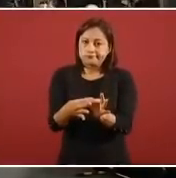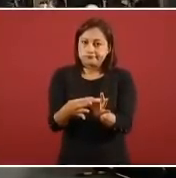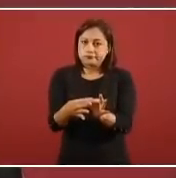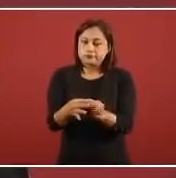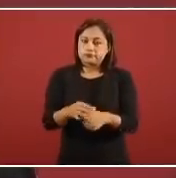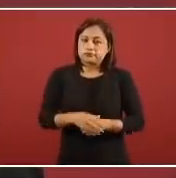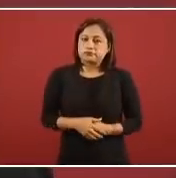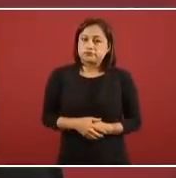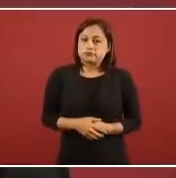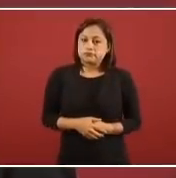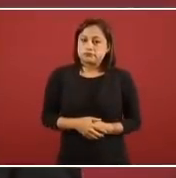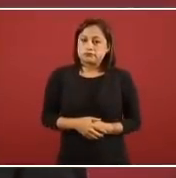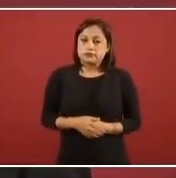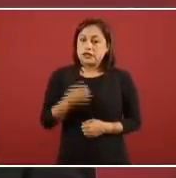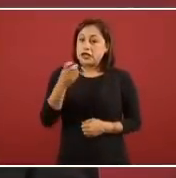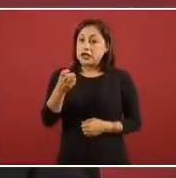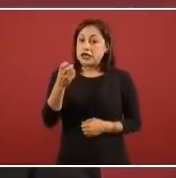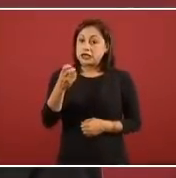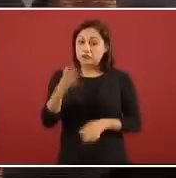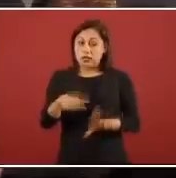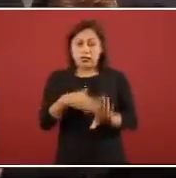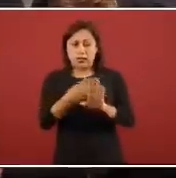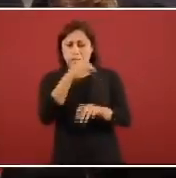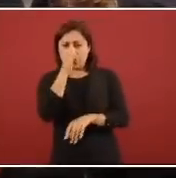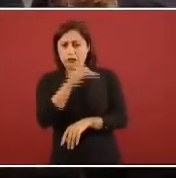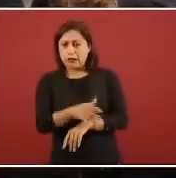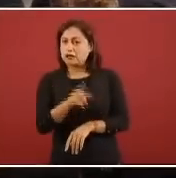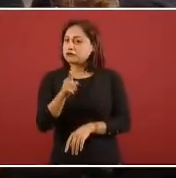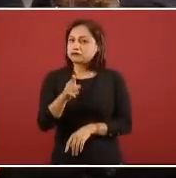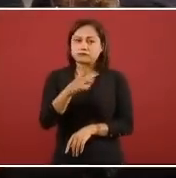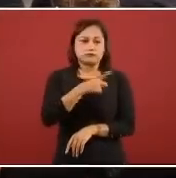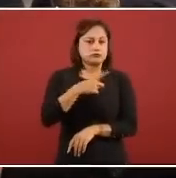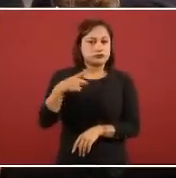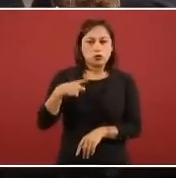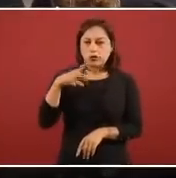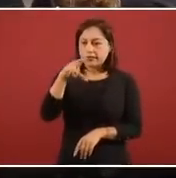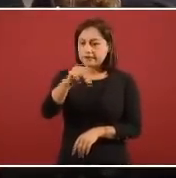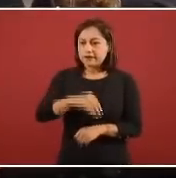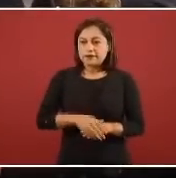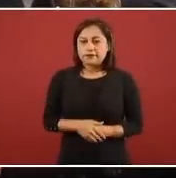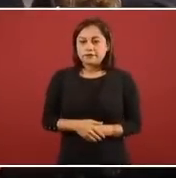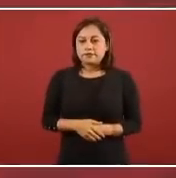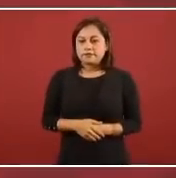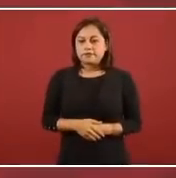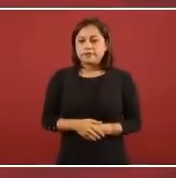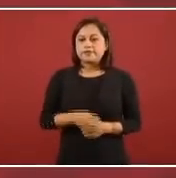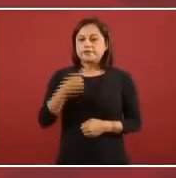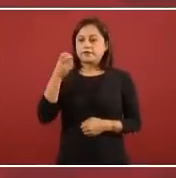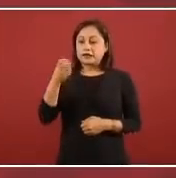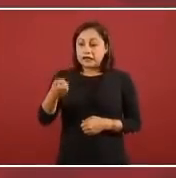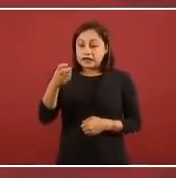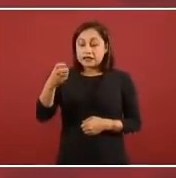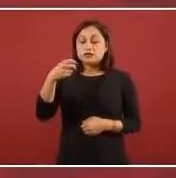no debe de suceder eso. Presidente. Eso, en vez de ayudar,